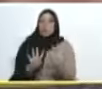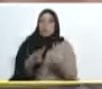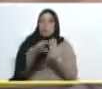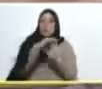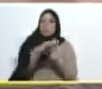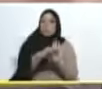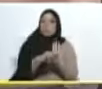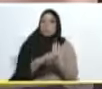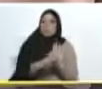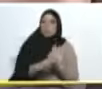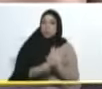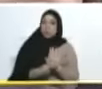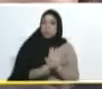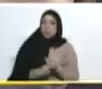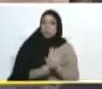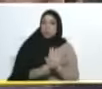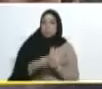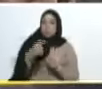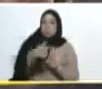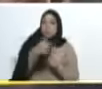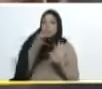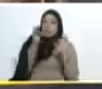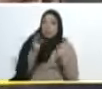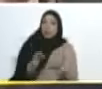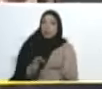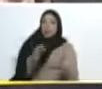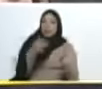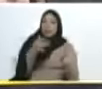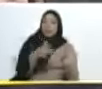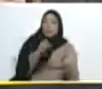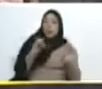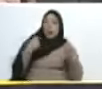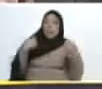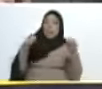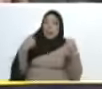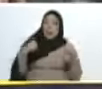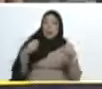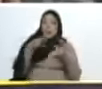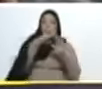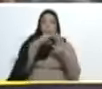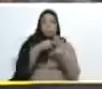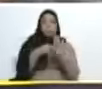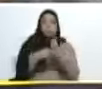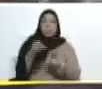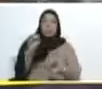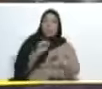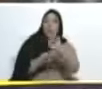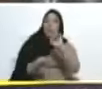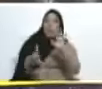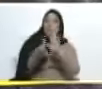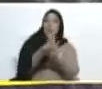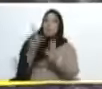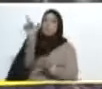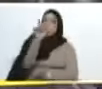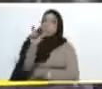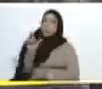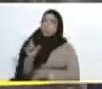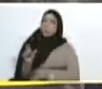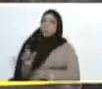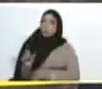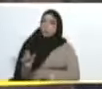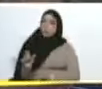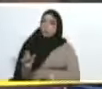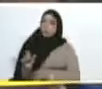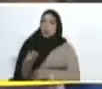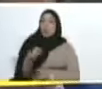9 decretos que activaban los mecanismos del Ejecutivo para la defensa de la Guayana Esequiba. En una